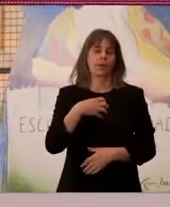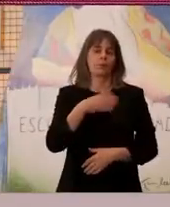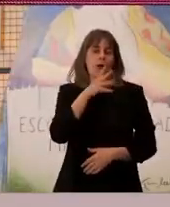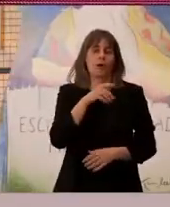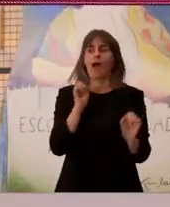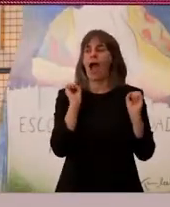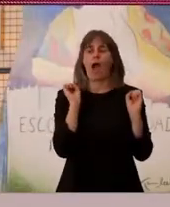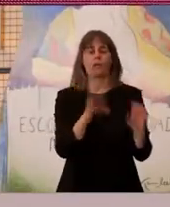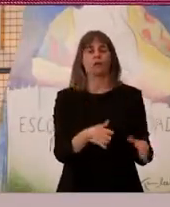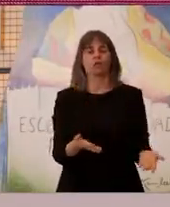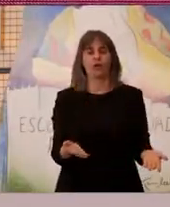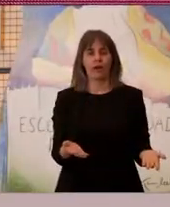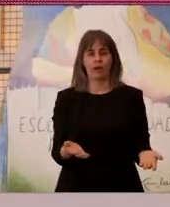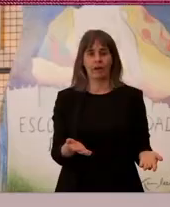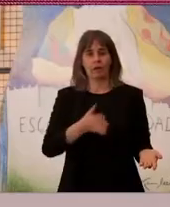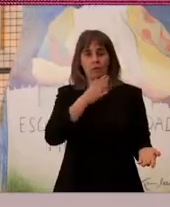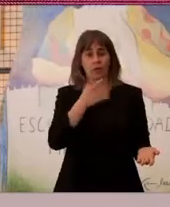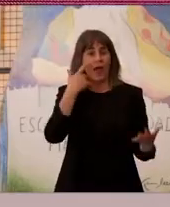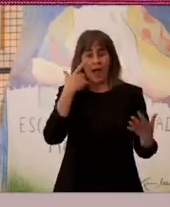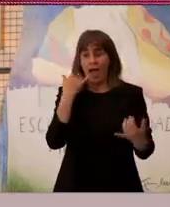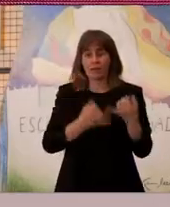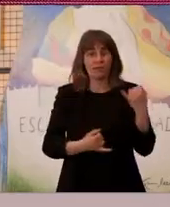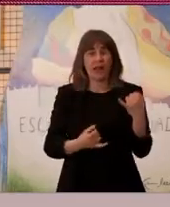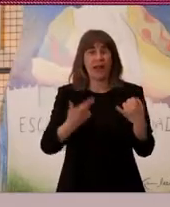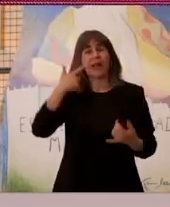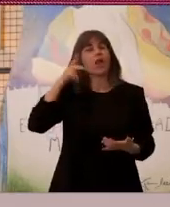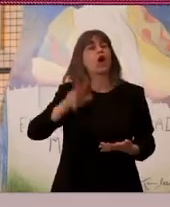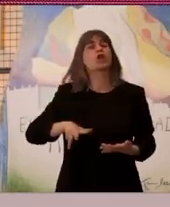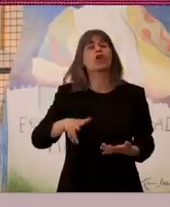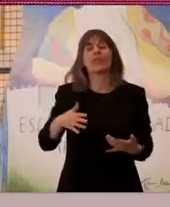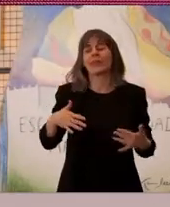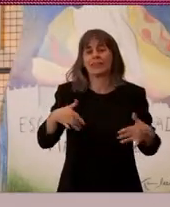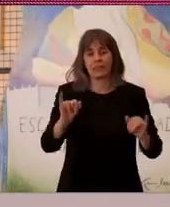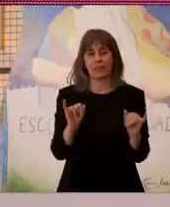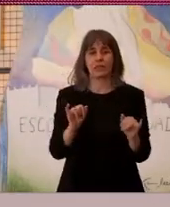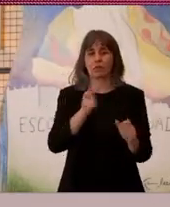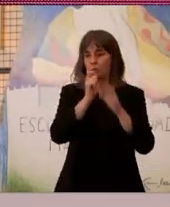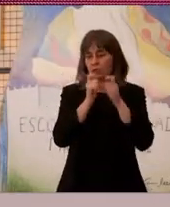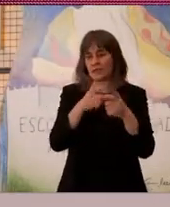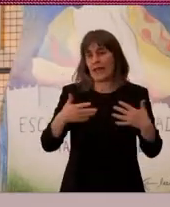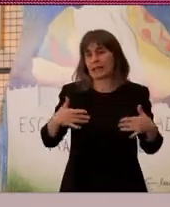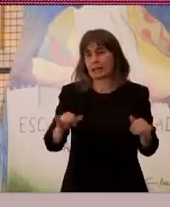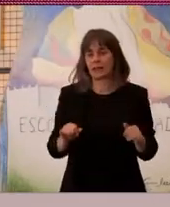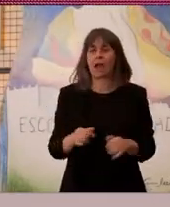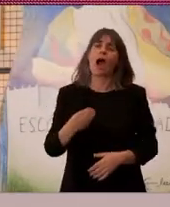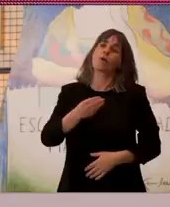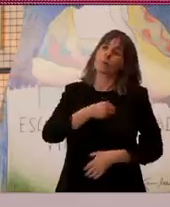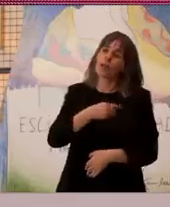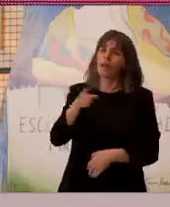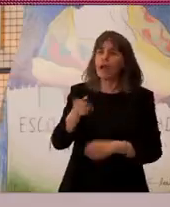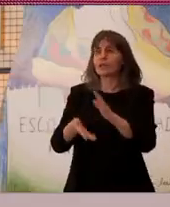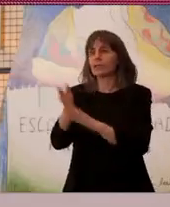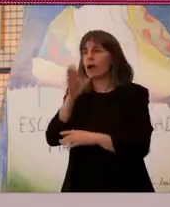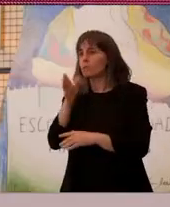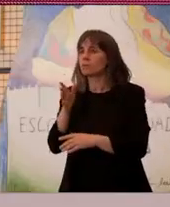abandonar porque no ni se nos reconoce Qué tipo de protesta no es Mira qué pena que se va porque no